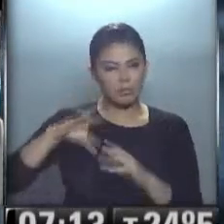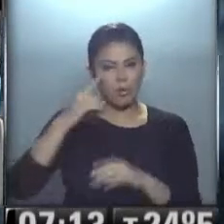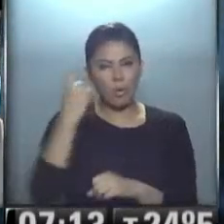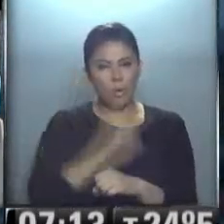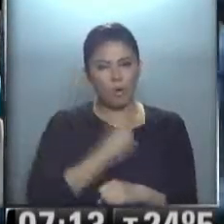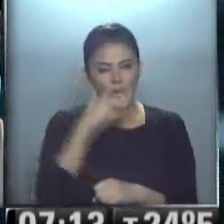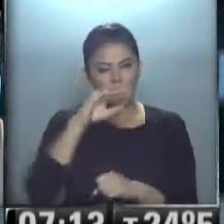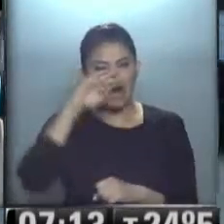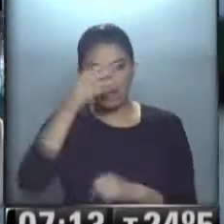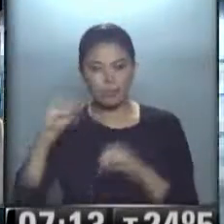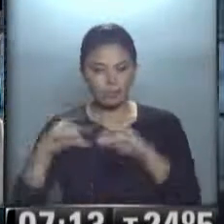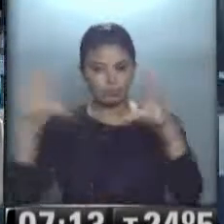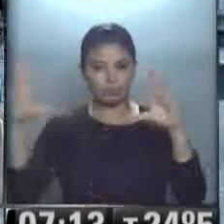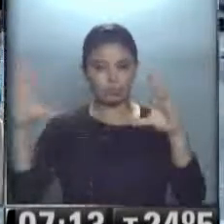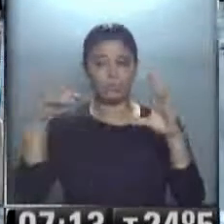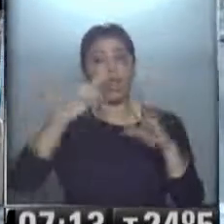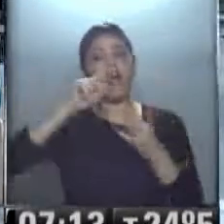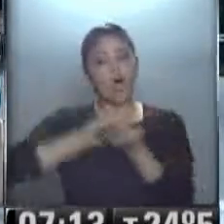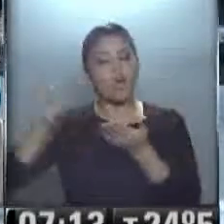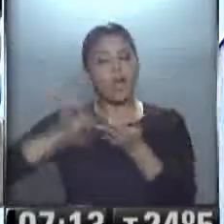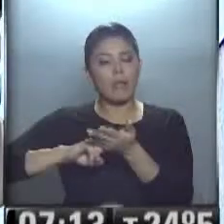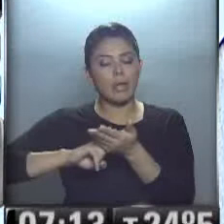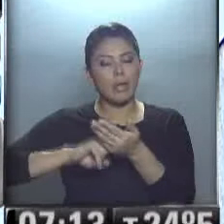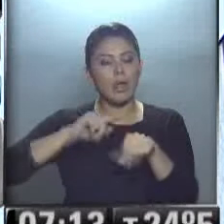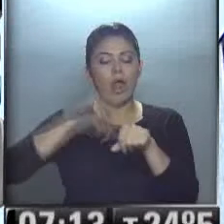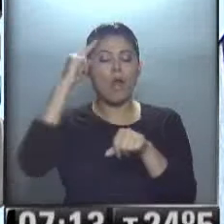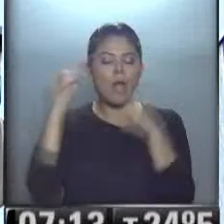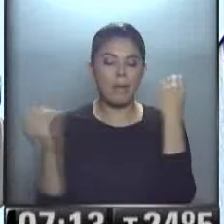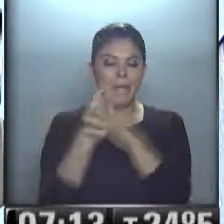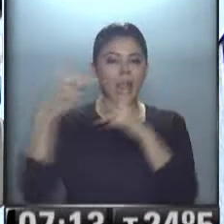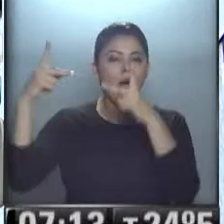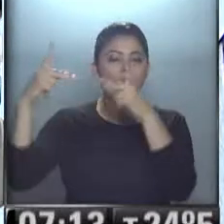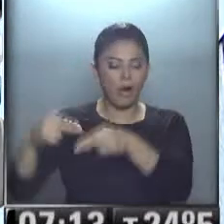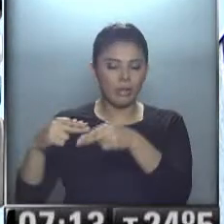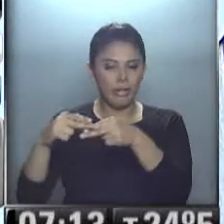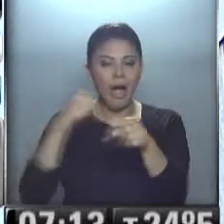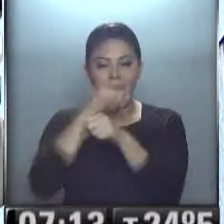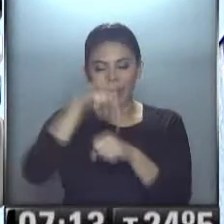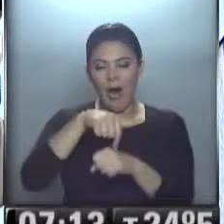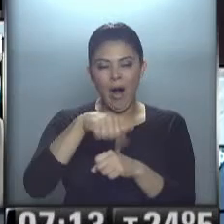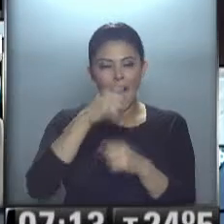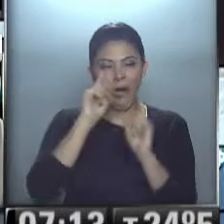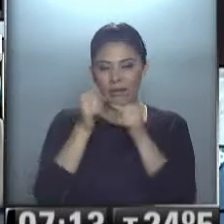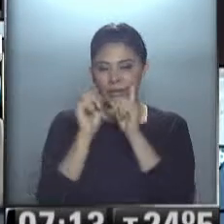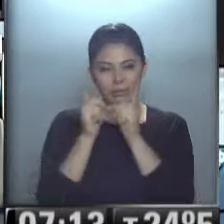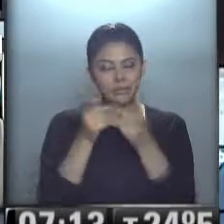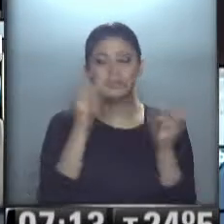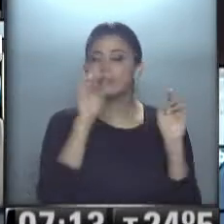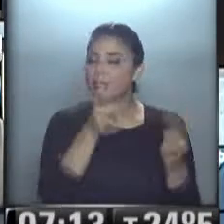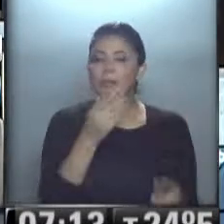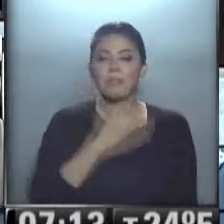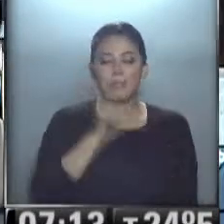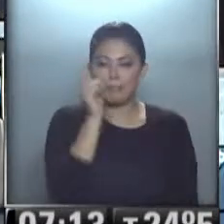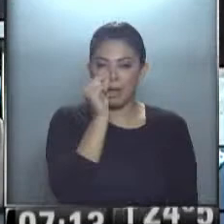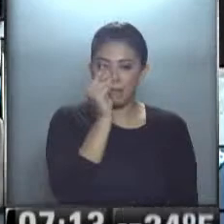y media después, y hubo un nuevo corte a las 9 de la mañana, y bueno, y hasta ahora estamos sin luz. Aparte tengo a mi padre,